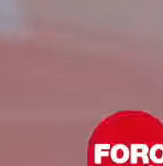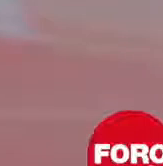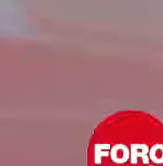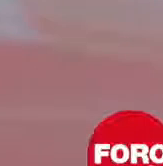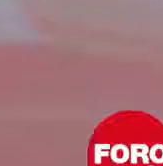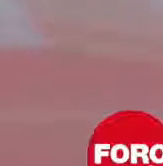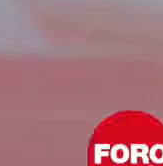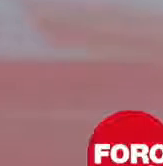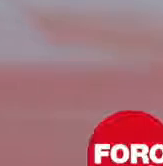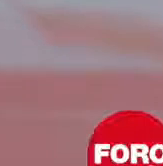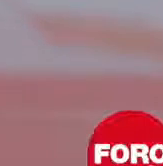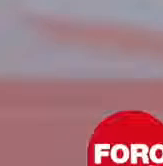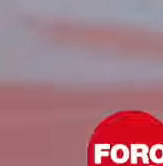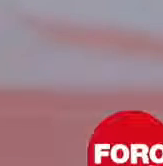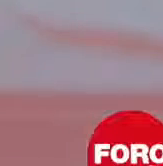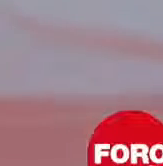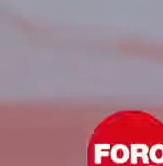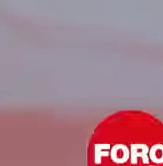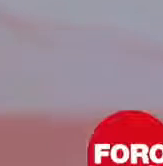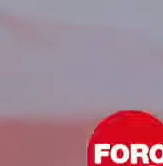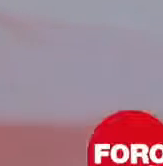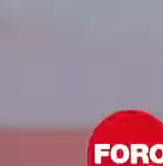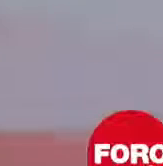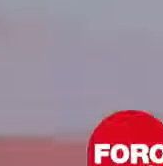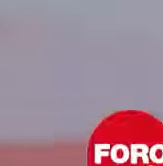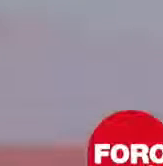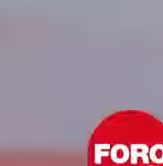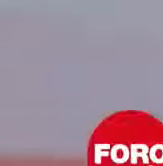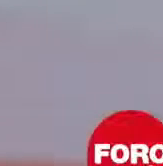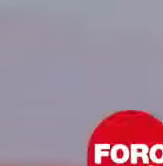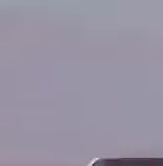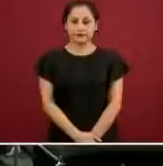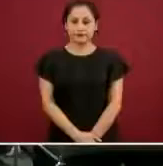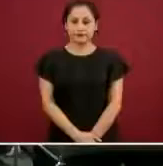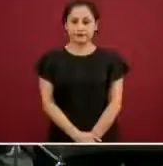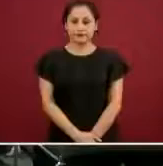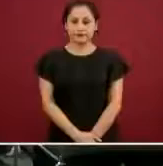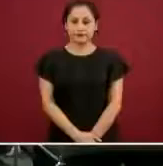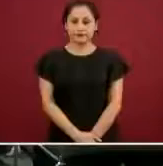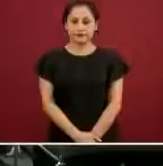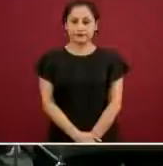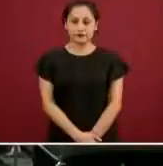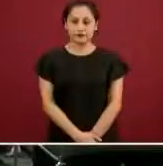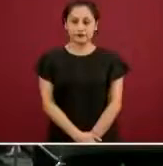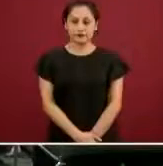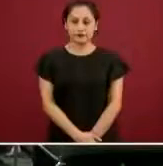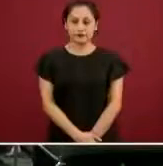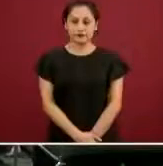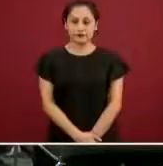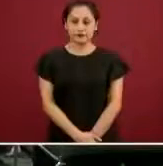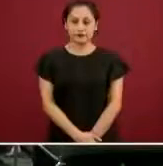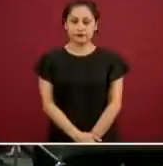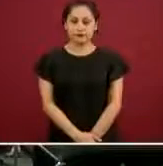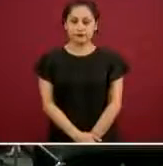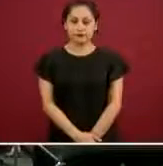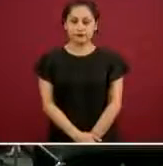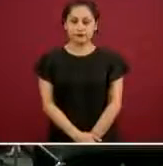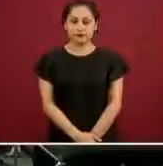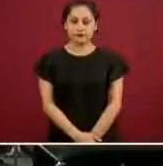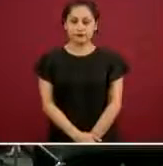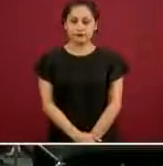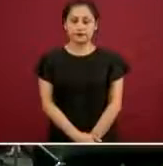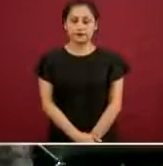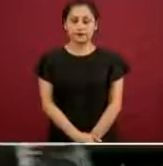Soy Carla Iberia Sánchez, estamos en Foro TV. En estos momentos da inicio la conferencia de prensa sobre la situación del COVID-19 en México.